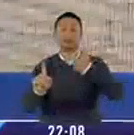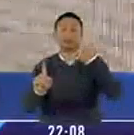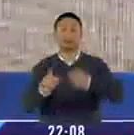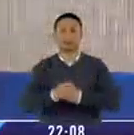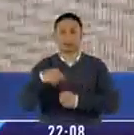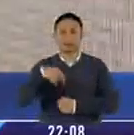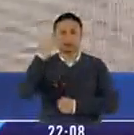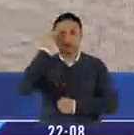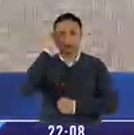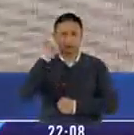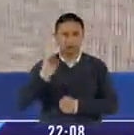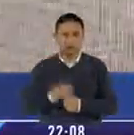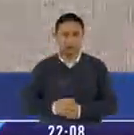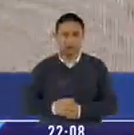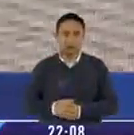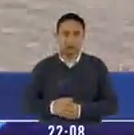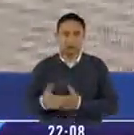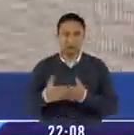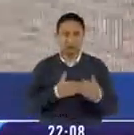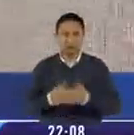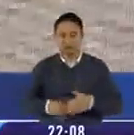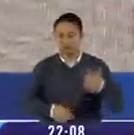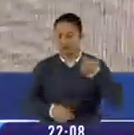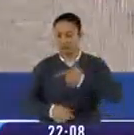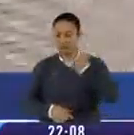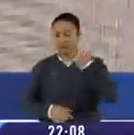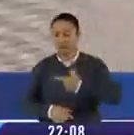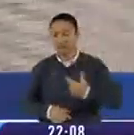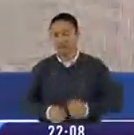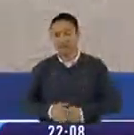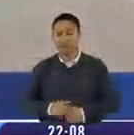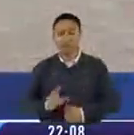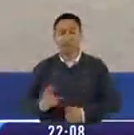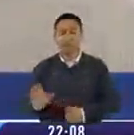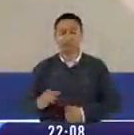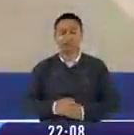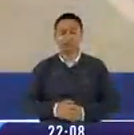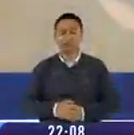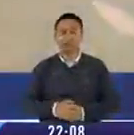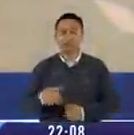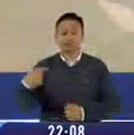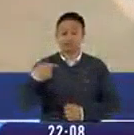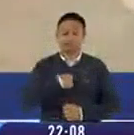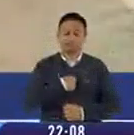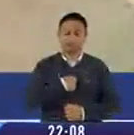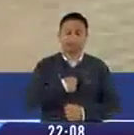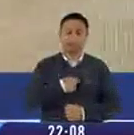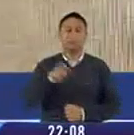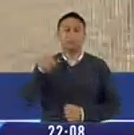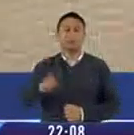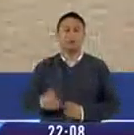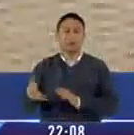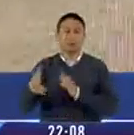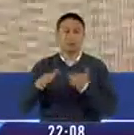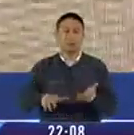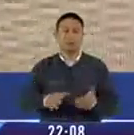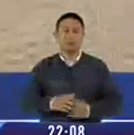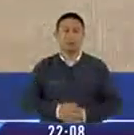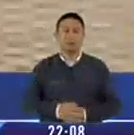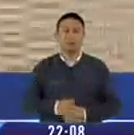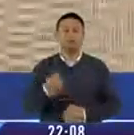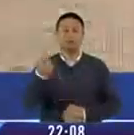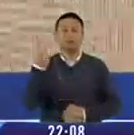de punta. No dudó en tirar del gatillo y con un certero disparo a la altura del pecho acabó con la vida del adulto mayor y se